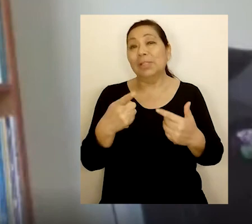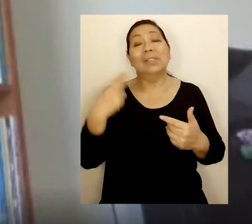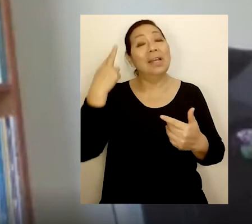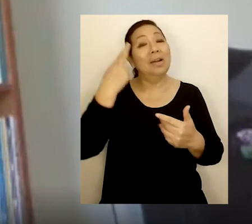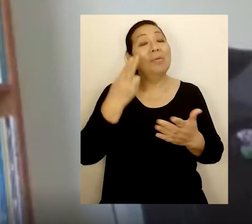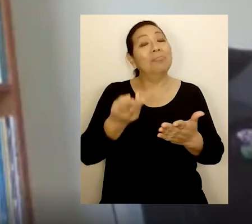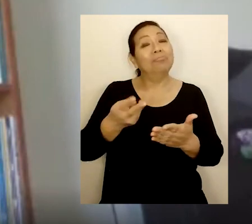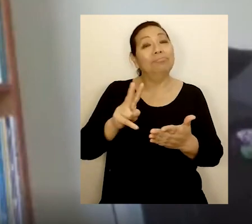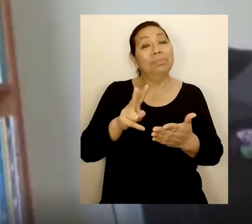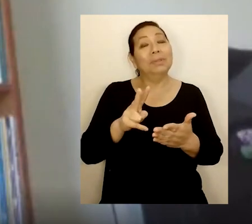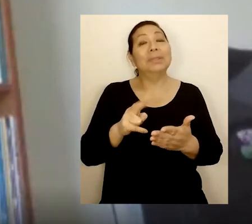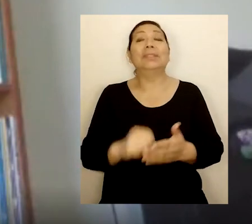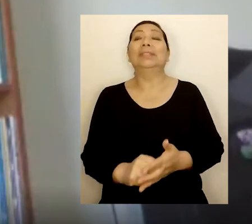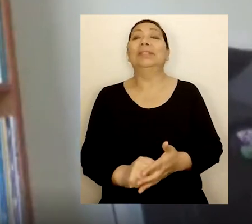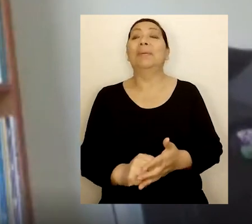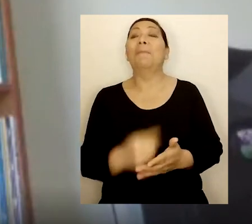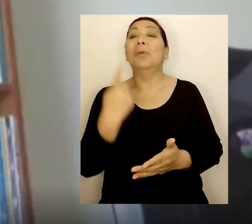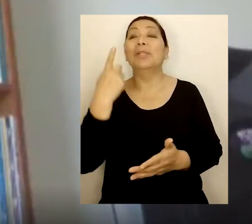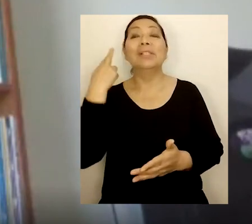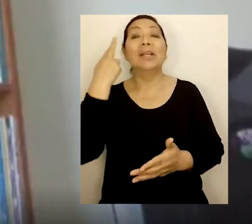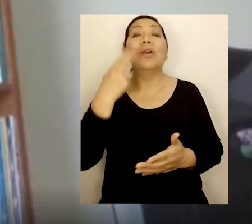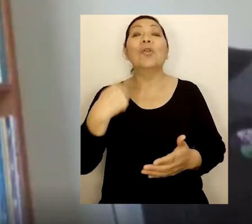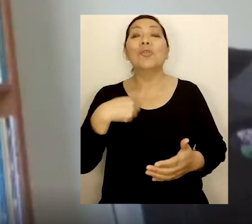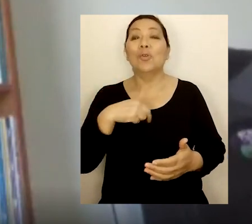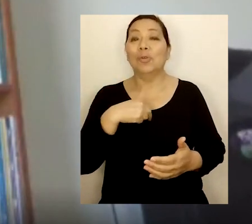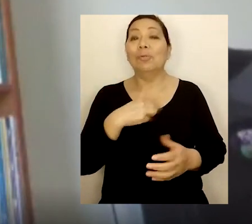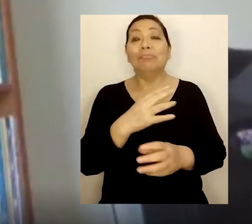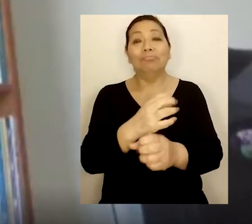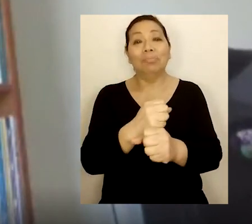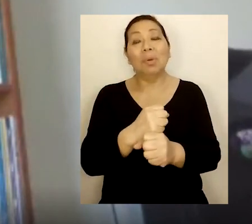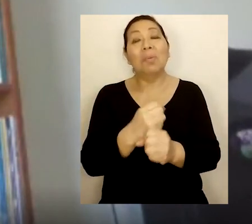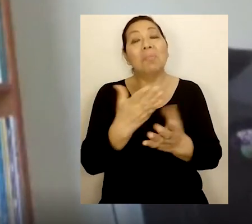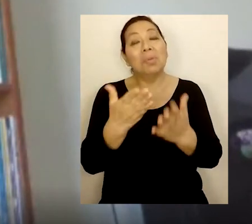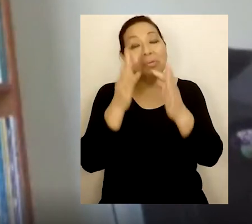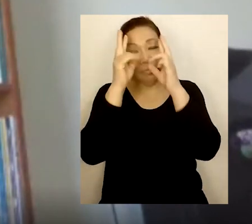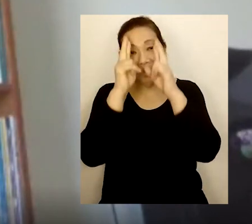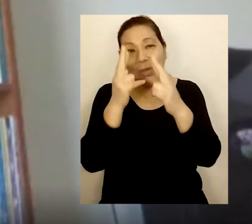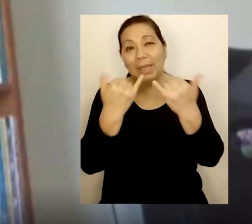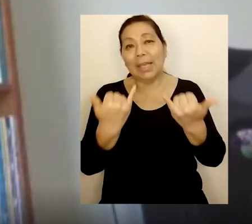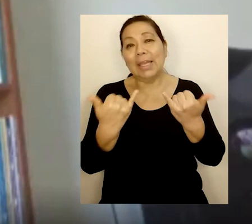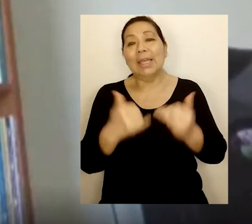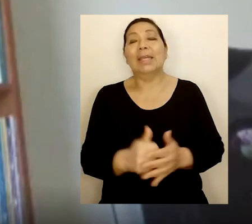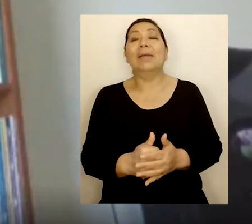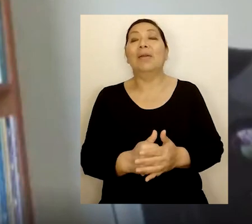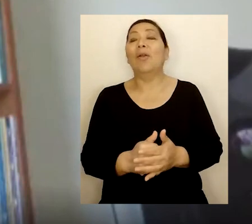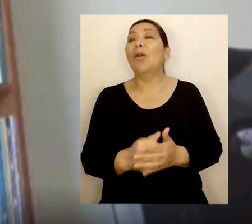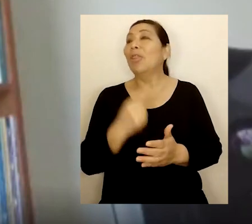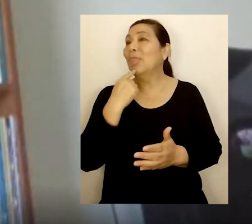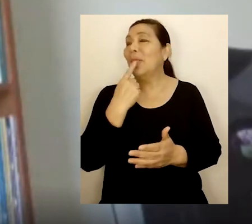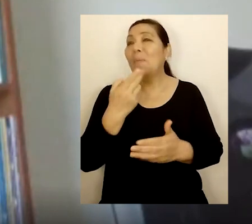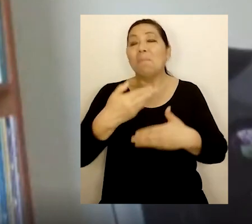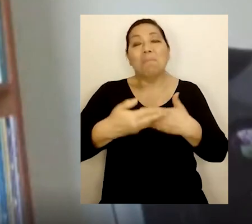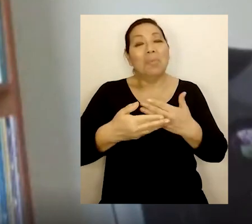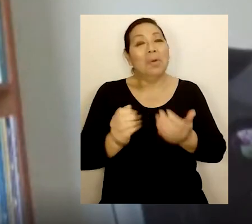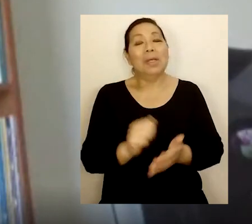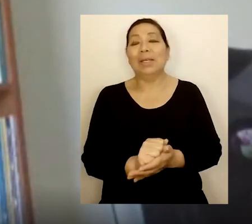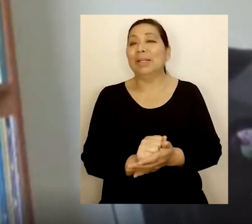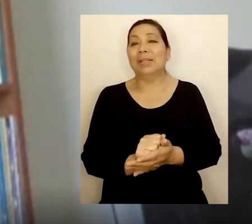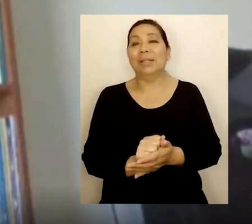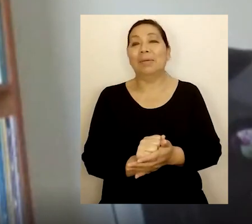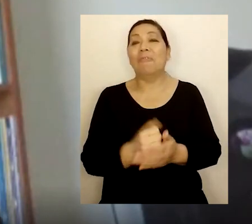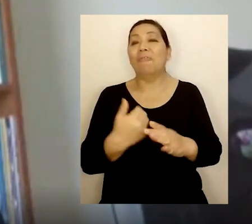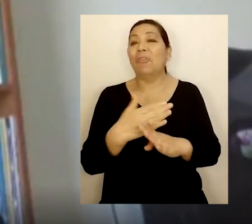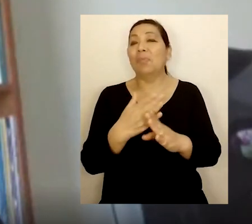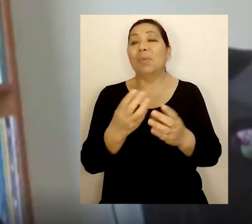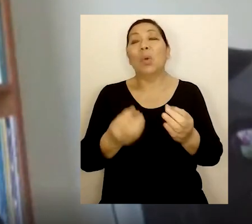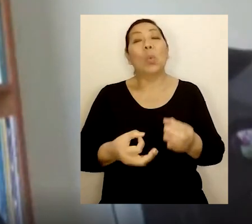razón se ha incrementado la pena y por esa razón nosotros sostenemos muy respetuosamente, en este caso, no advertimos la vulneración de la